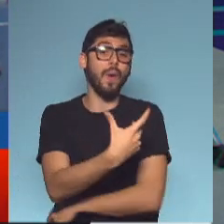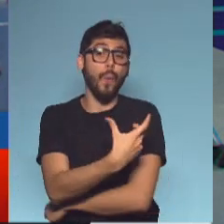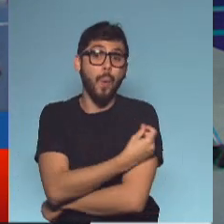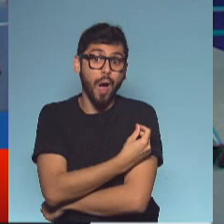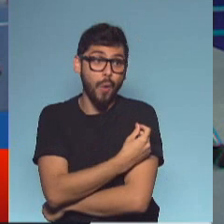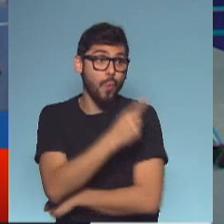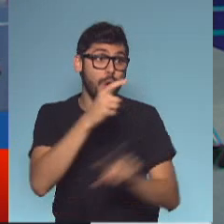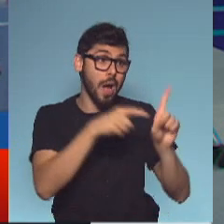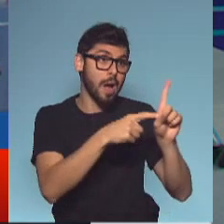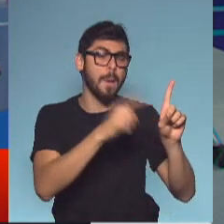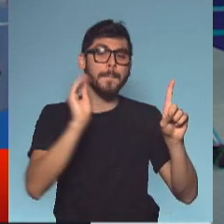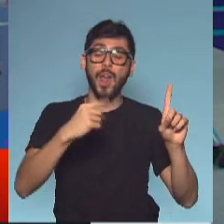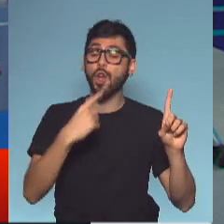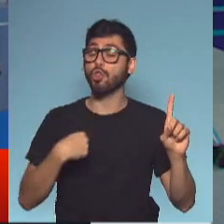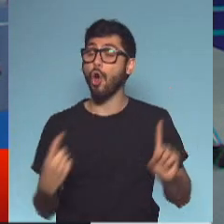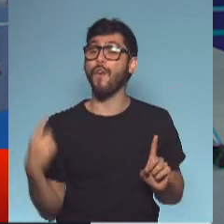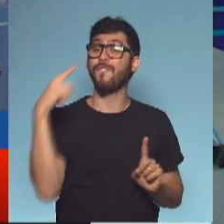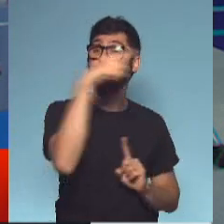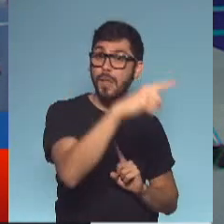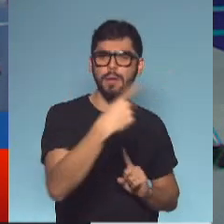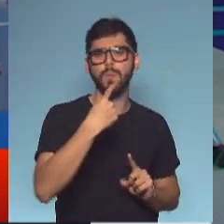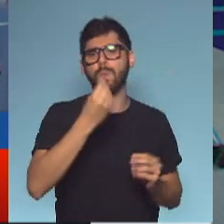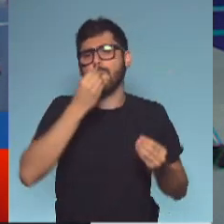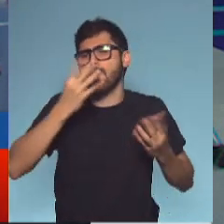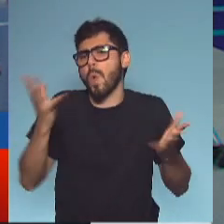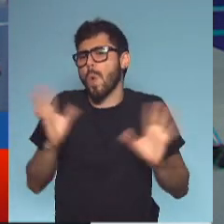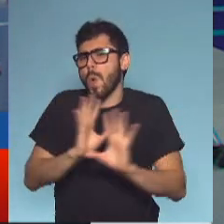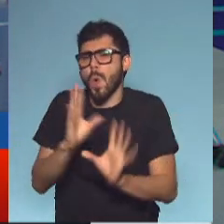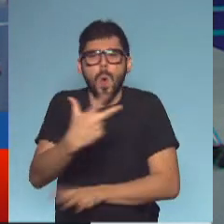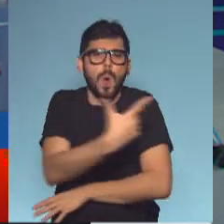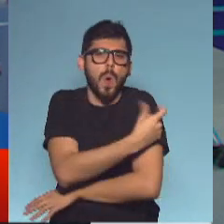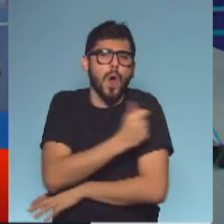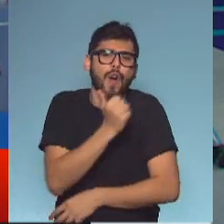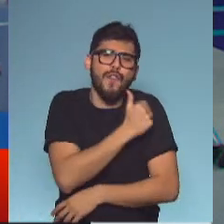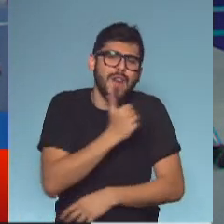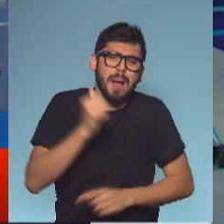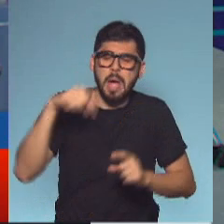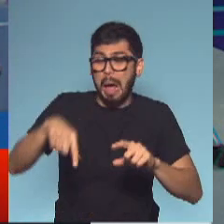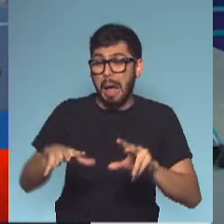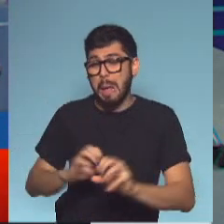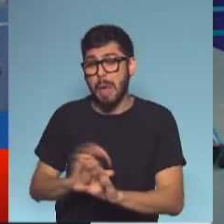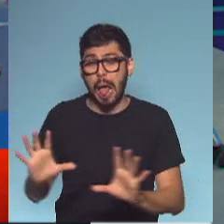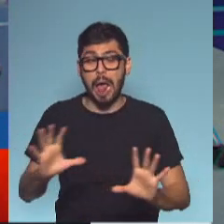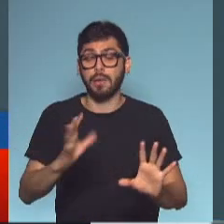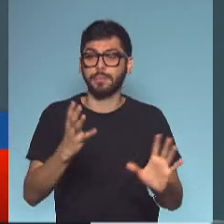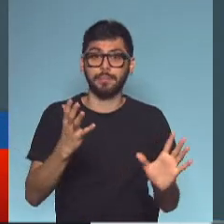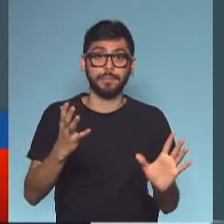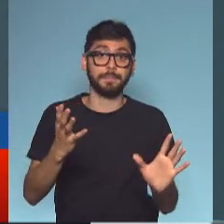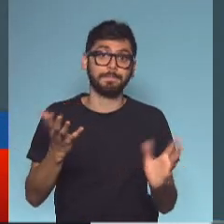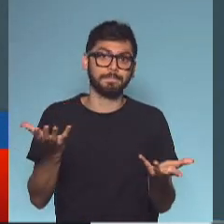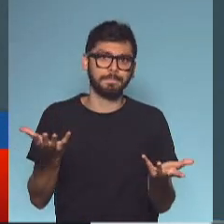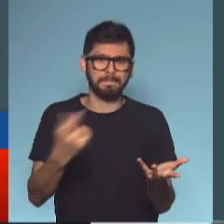trajo esta idea de, bueno, fui allá y vi lo maravillosa que es la vacunación privada en las farmacias y lo mal que está pasando. Bueno, eso me parece